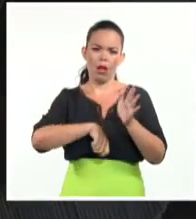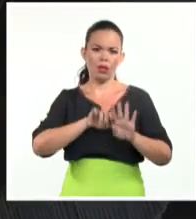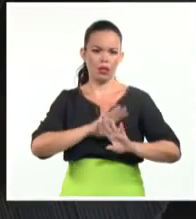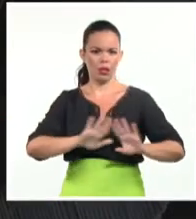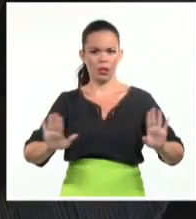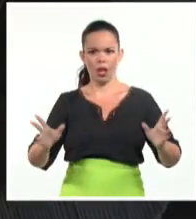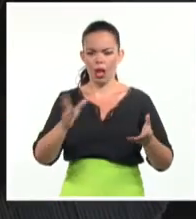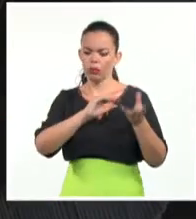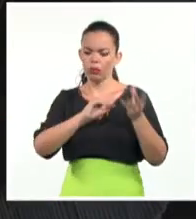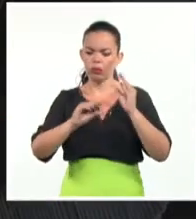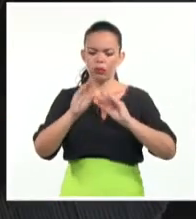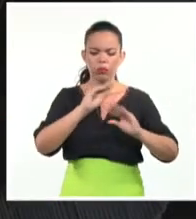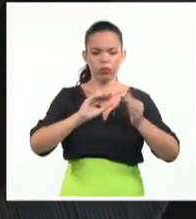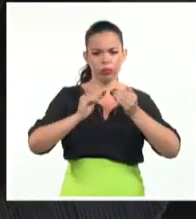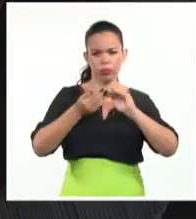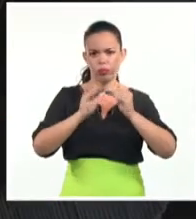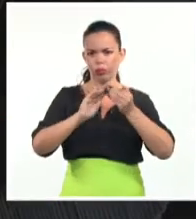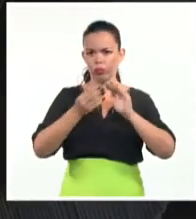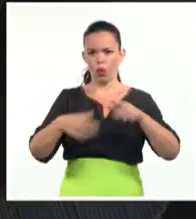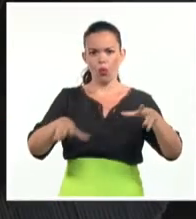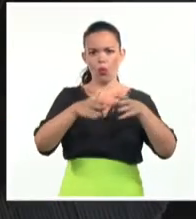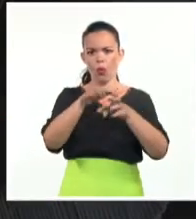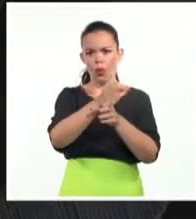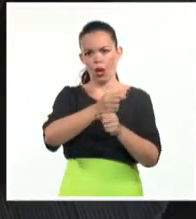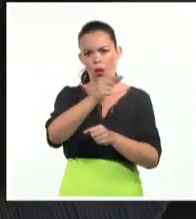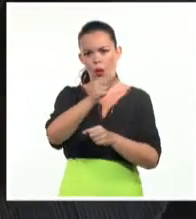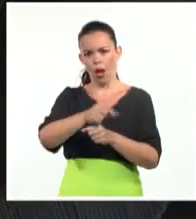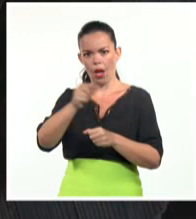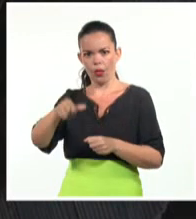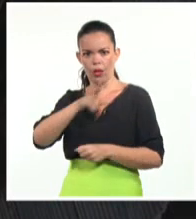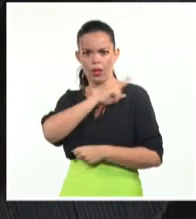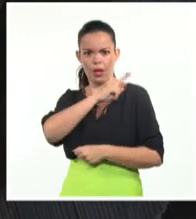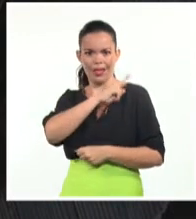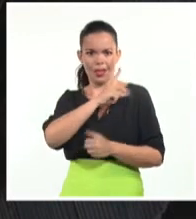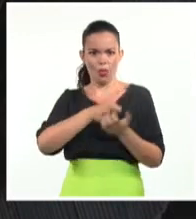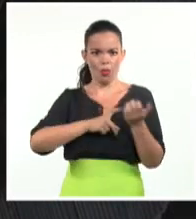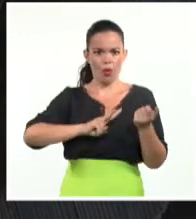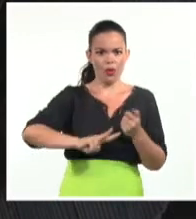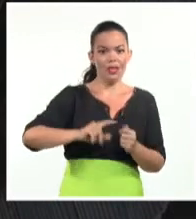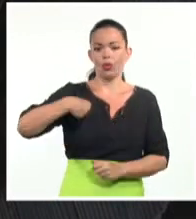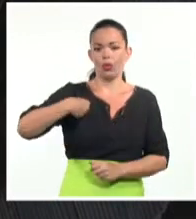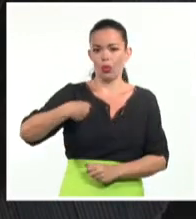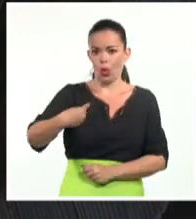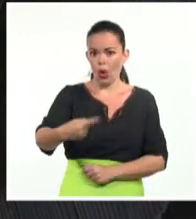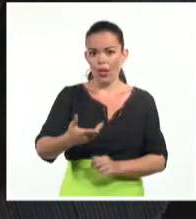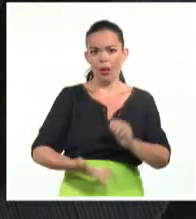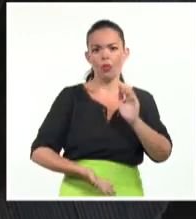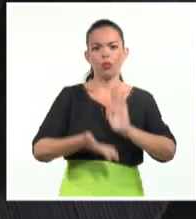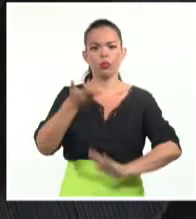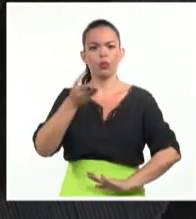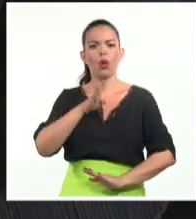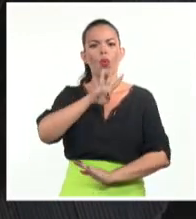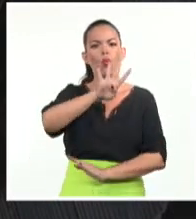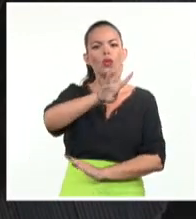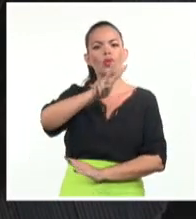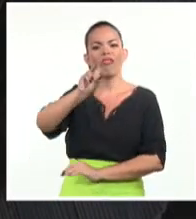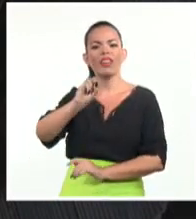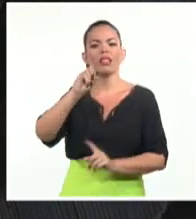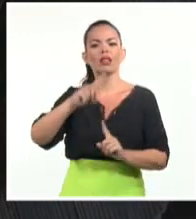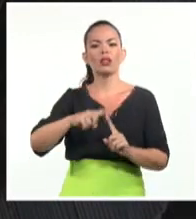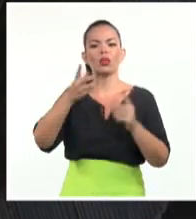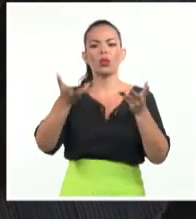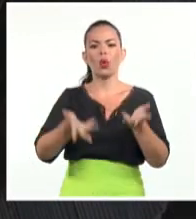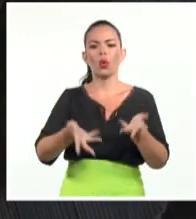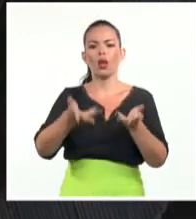de la provincia, con los trabajadores, de lograr en Cerro Redondo todos los días superar las 420 toneladas de azúcar,